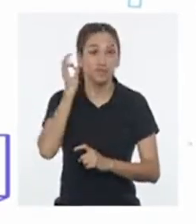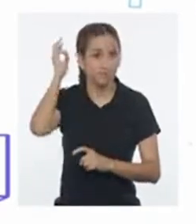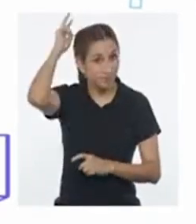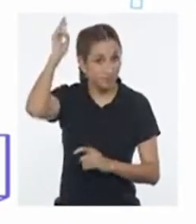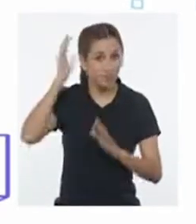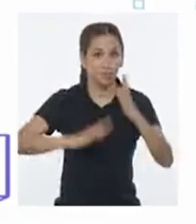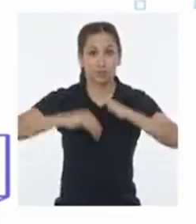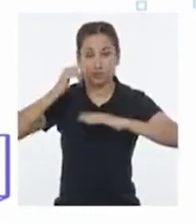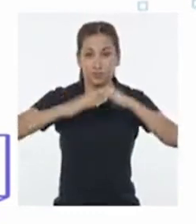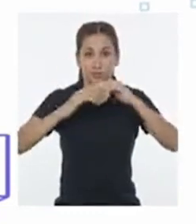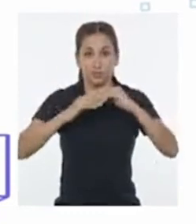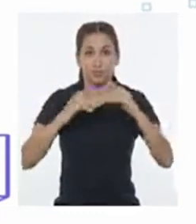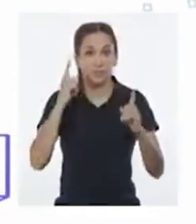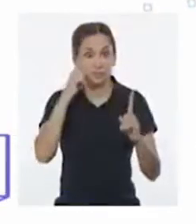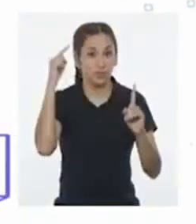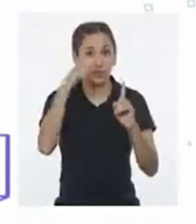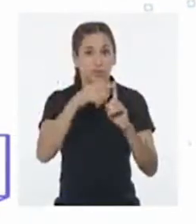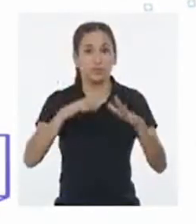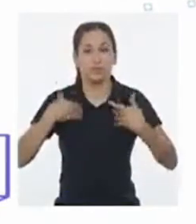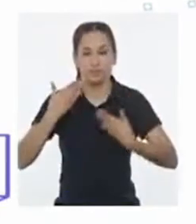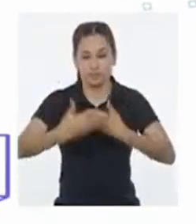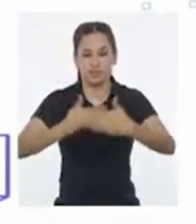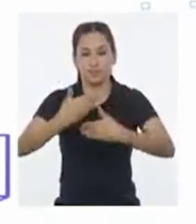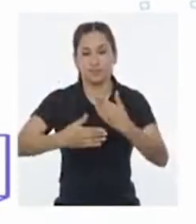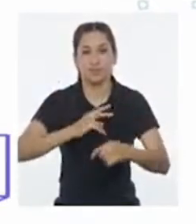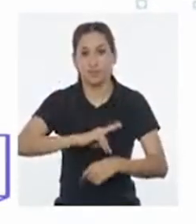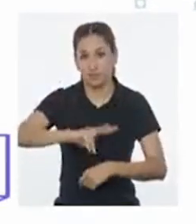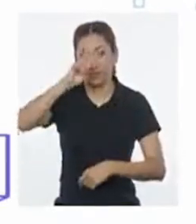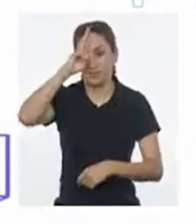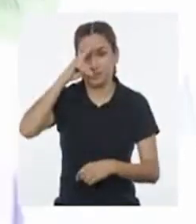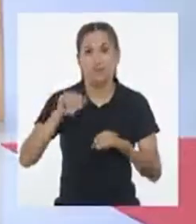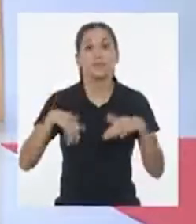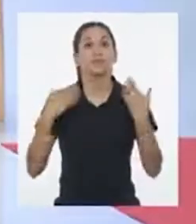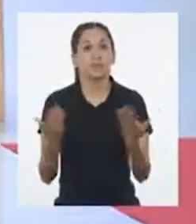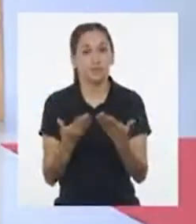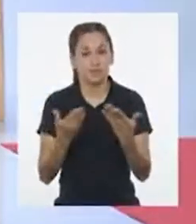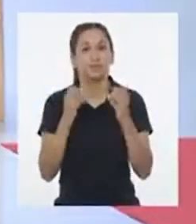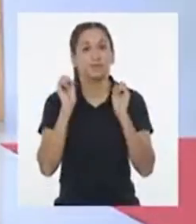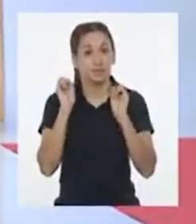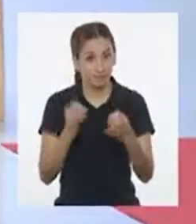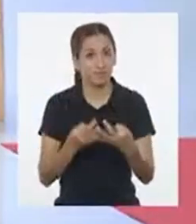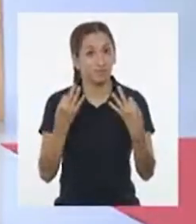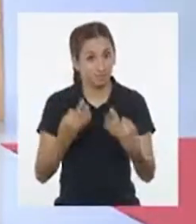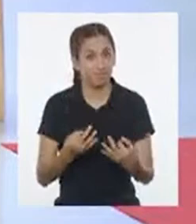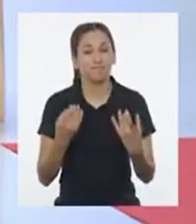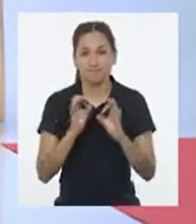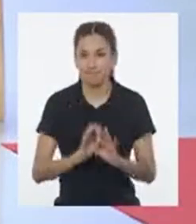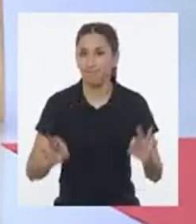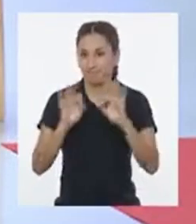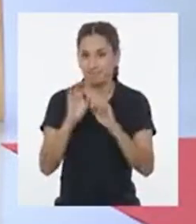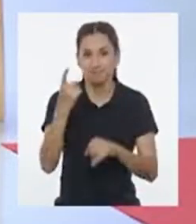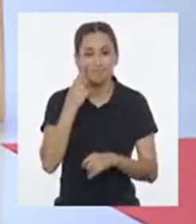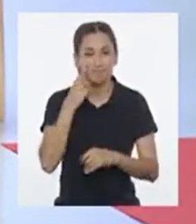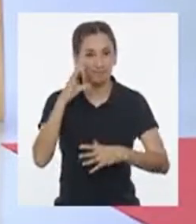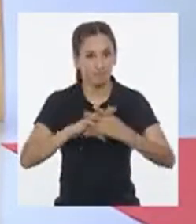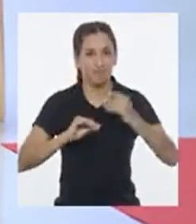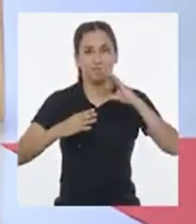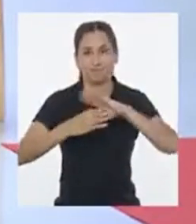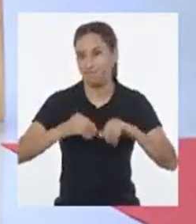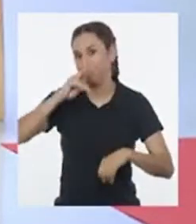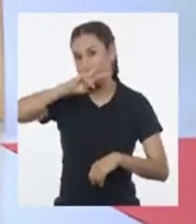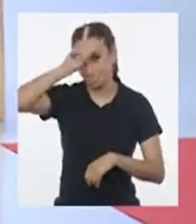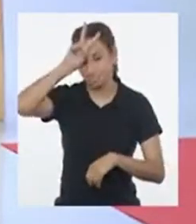para construir metas que nos ayuden a seguir avanzando como país. Y por eso realmente es importante conocer